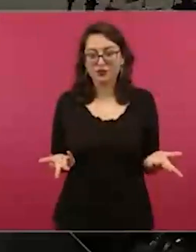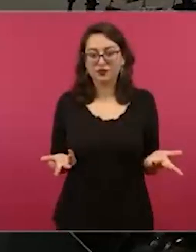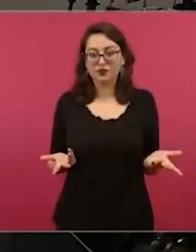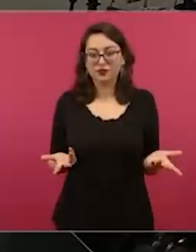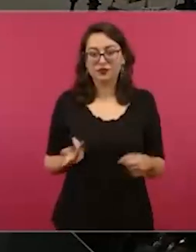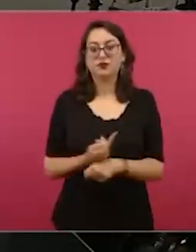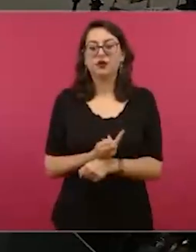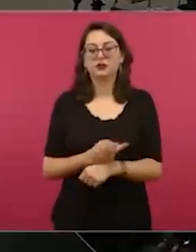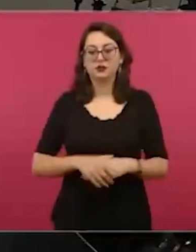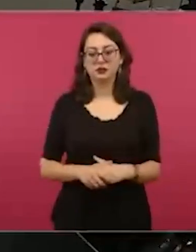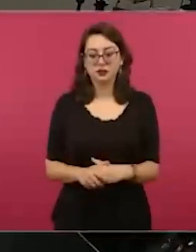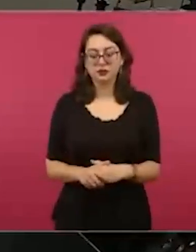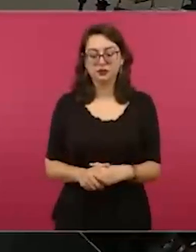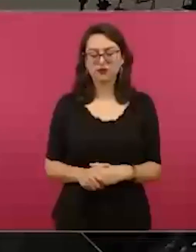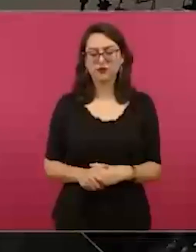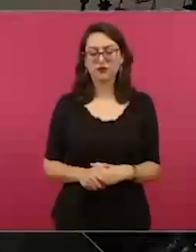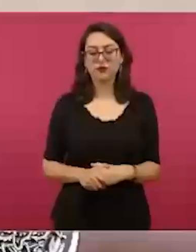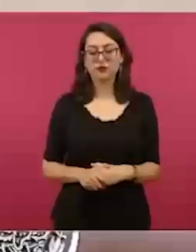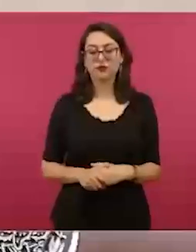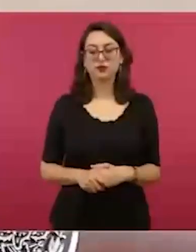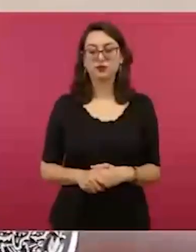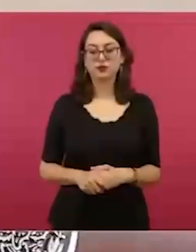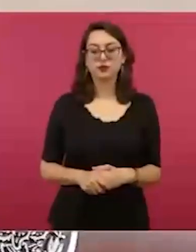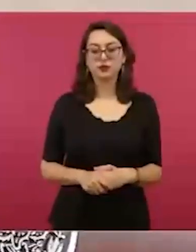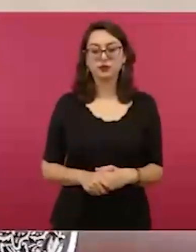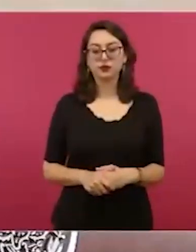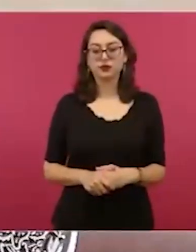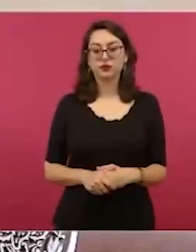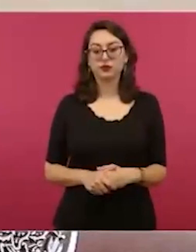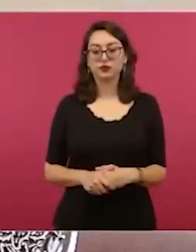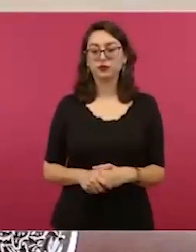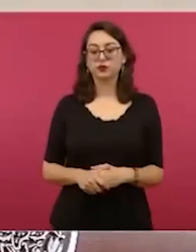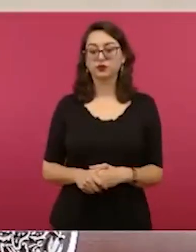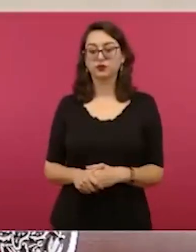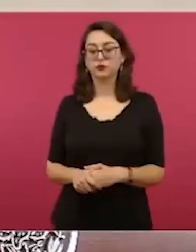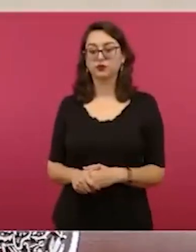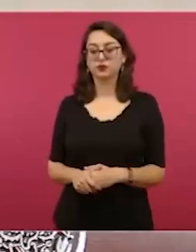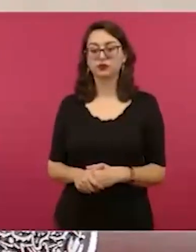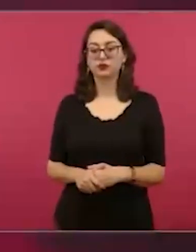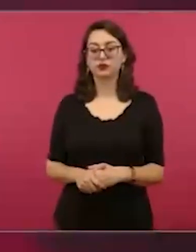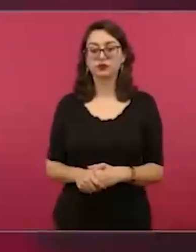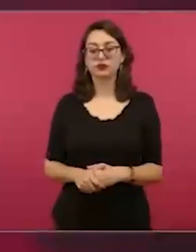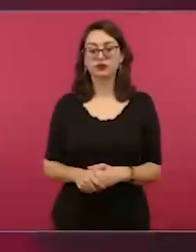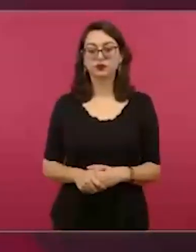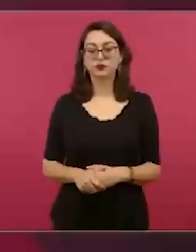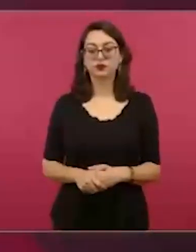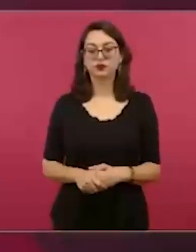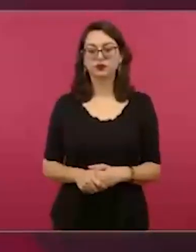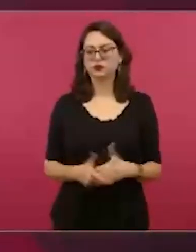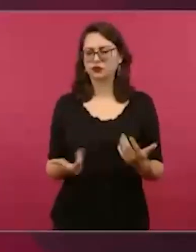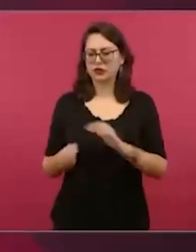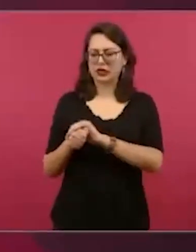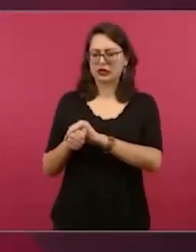López Obrador asegura que Sedena y Marina sí ayudan en caso Ayotzinapa. El presidente Andrés Manuel López Obrador reviró al grupo interdisciplinario